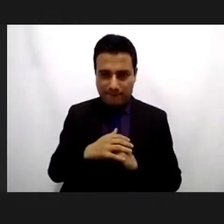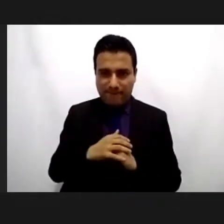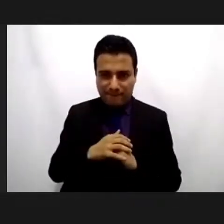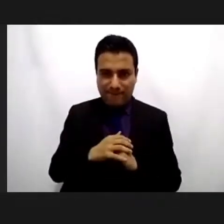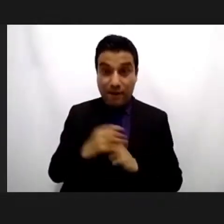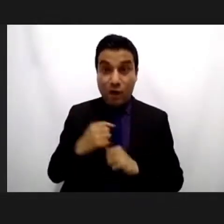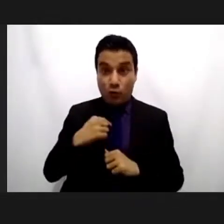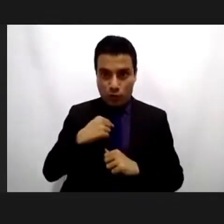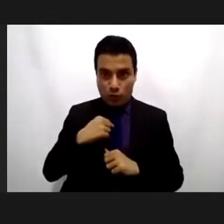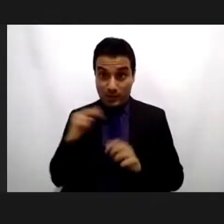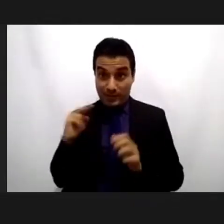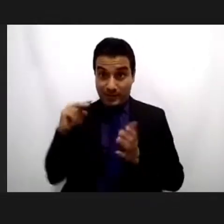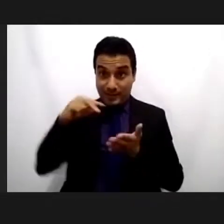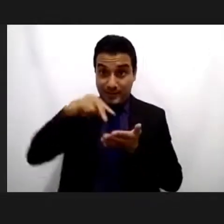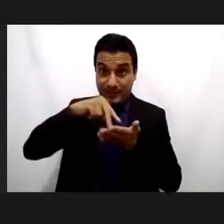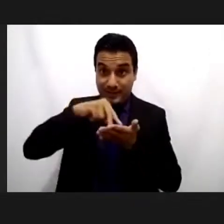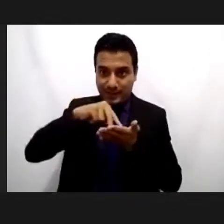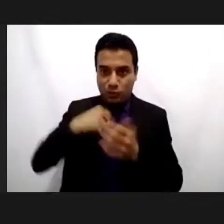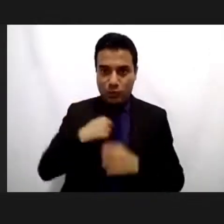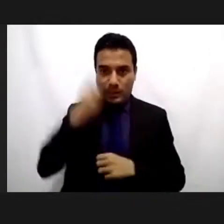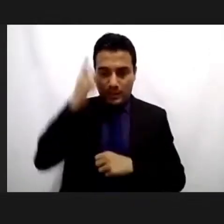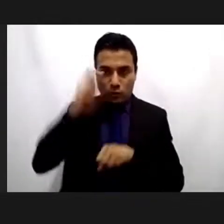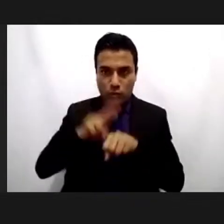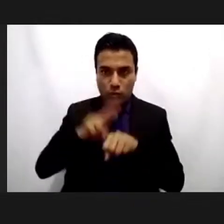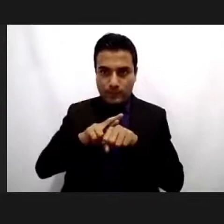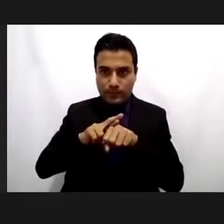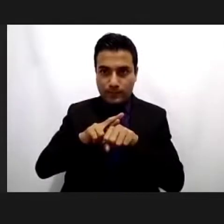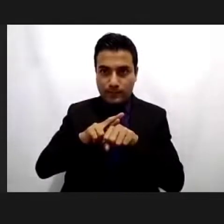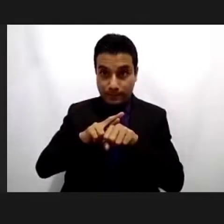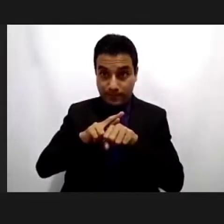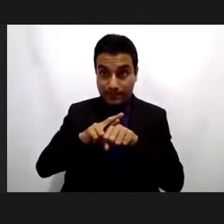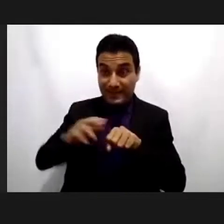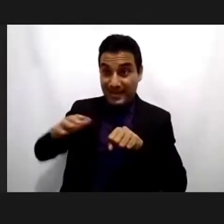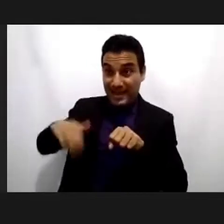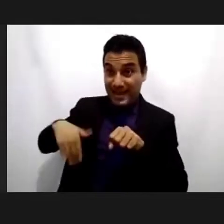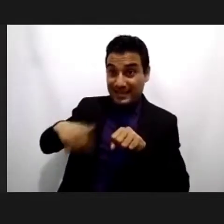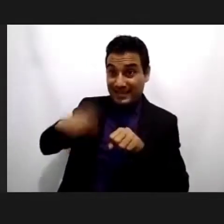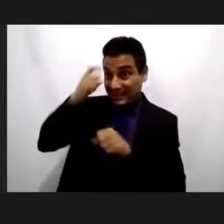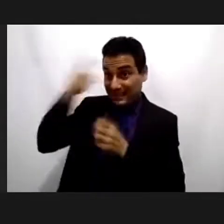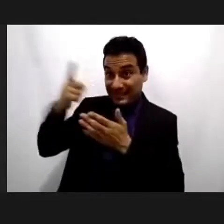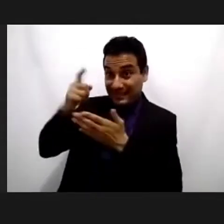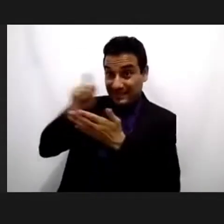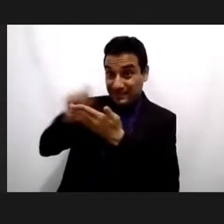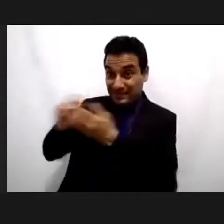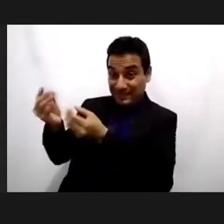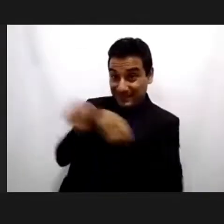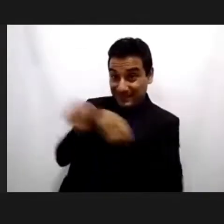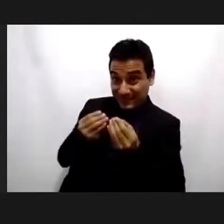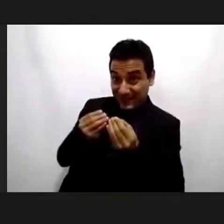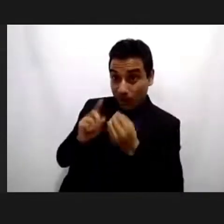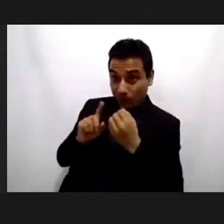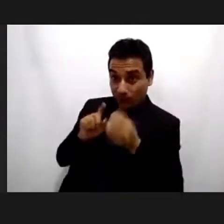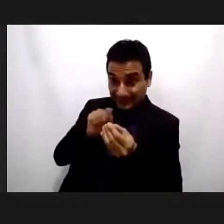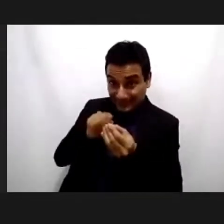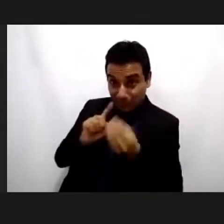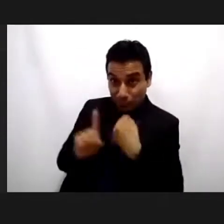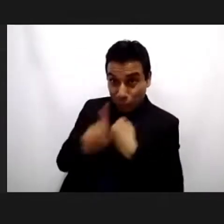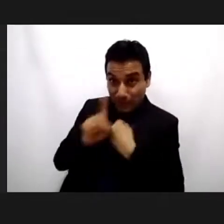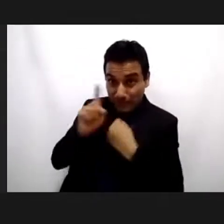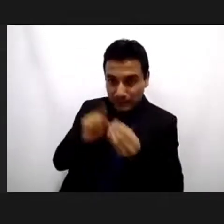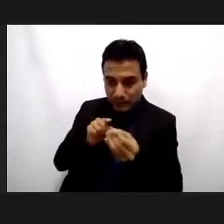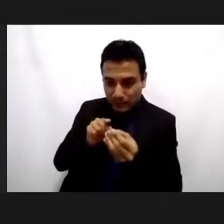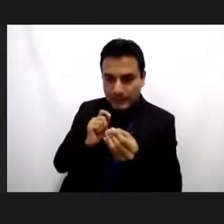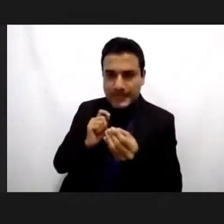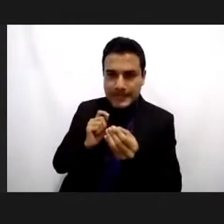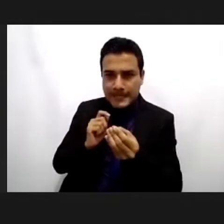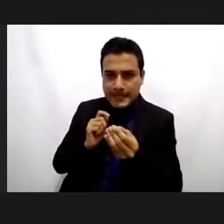como director siempre a resolver los problemas que me planteó Cartoon. Y a veces lo puteo a Cartoon y a la